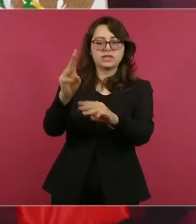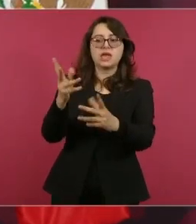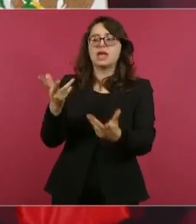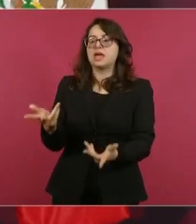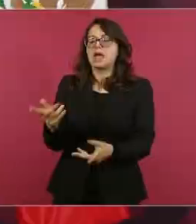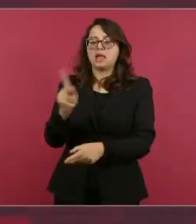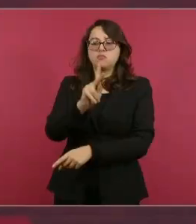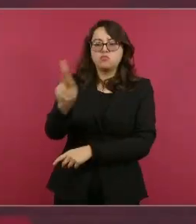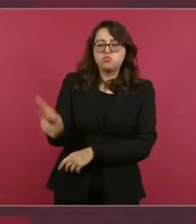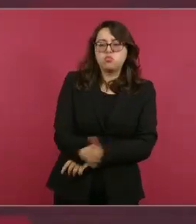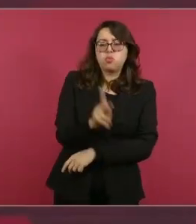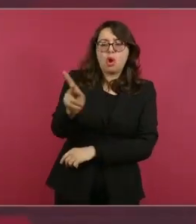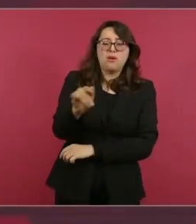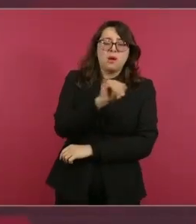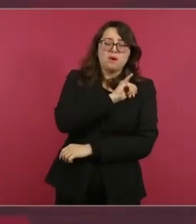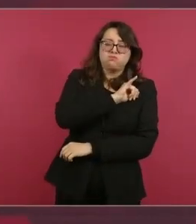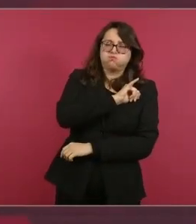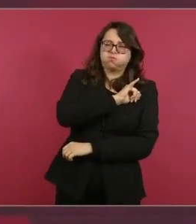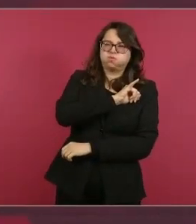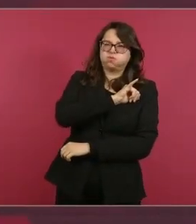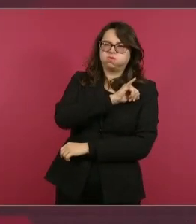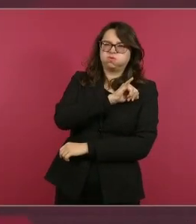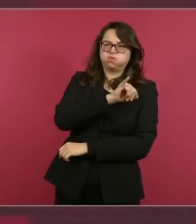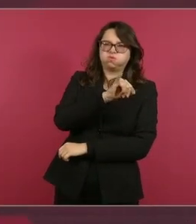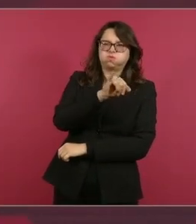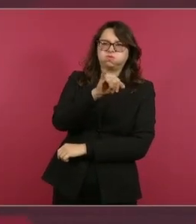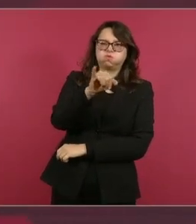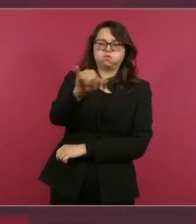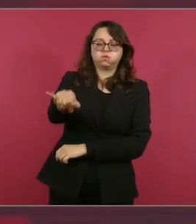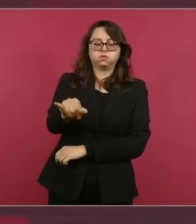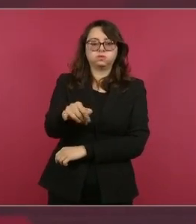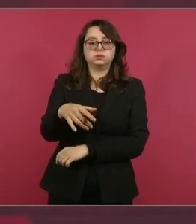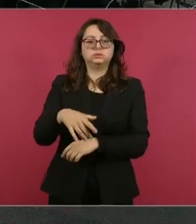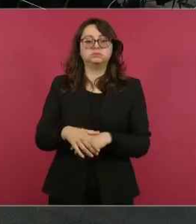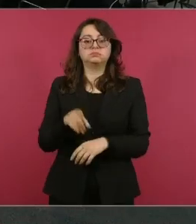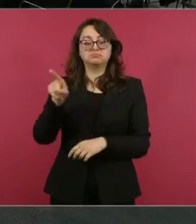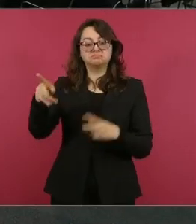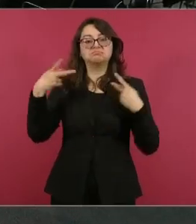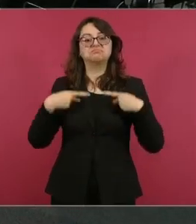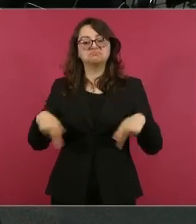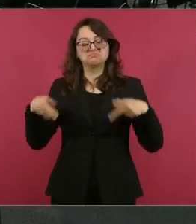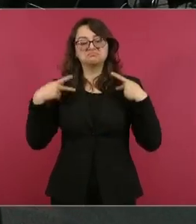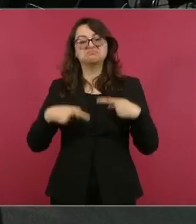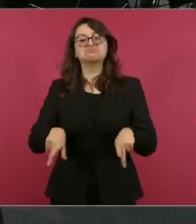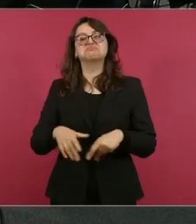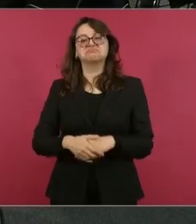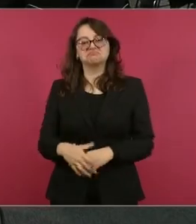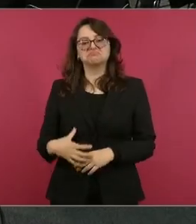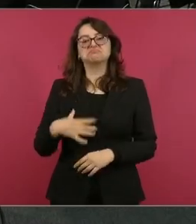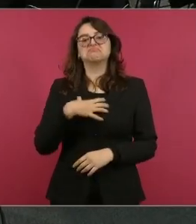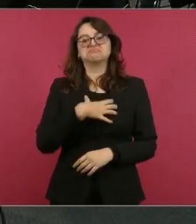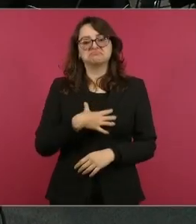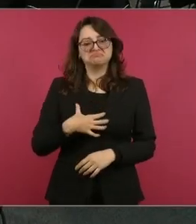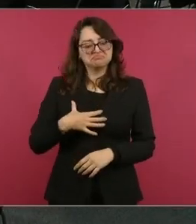Corozal. Allá en lo más apartado, allá hay